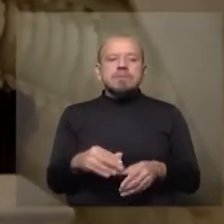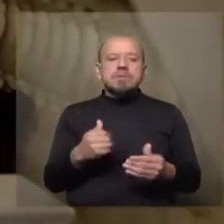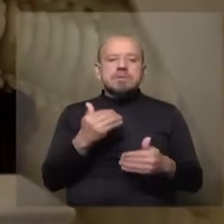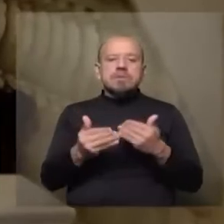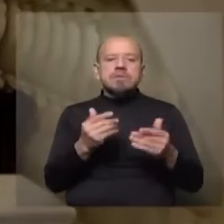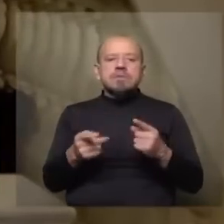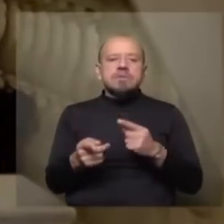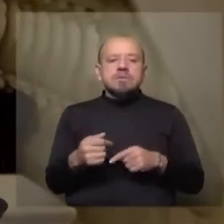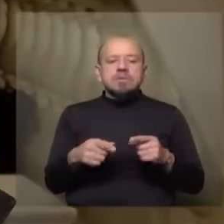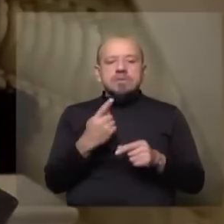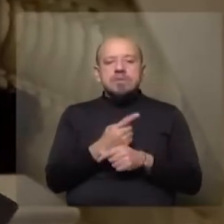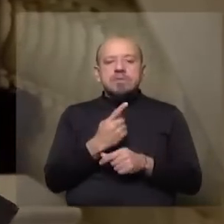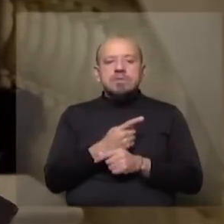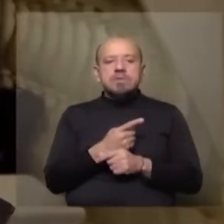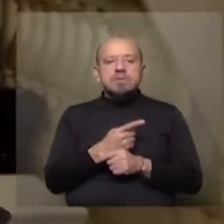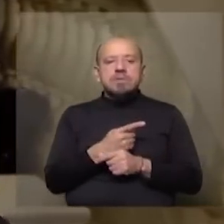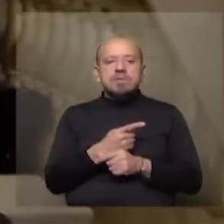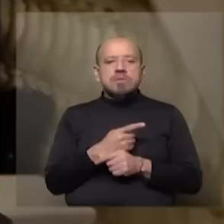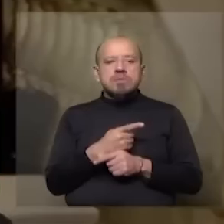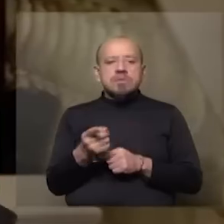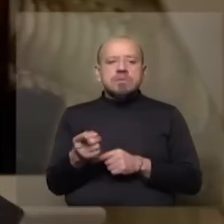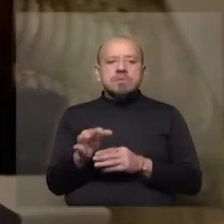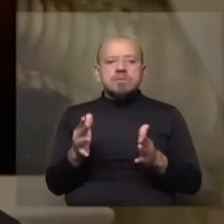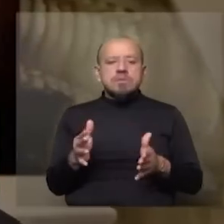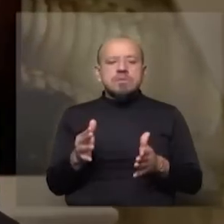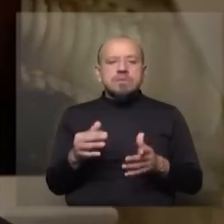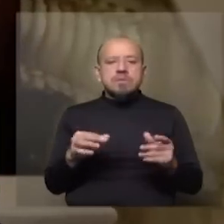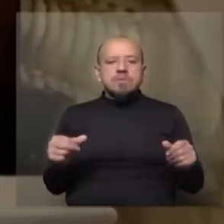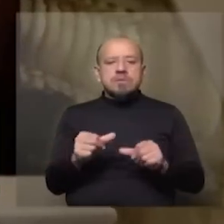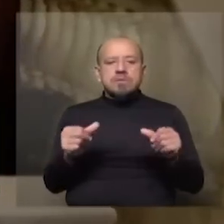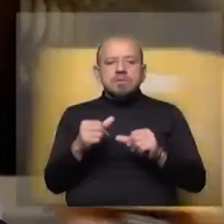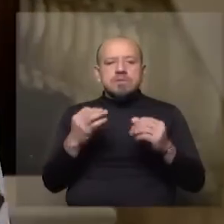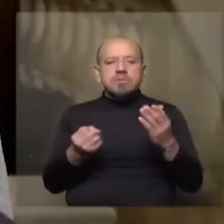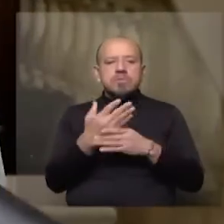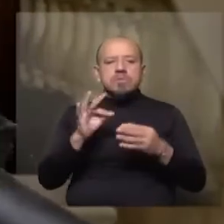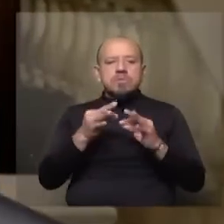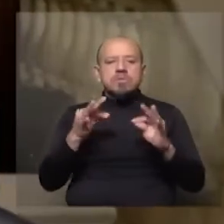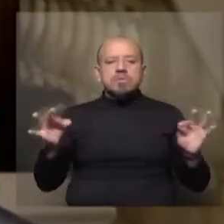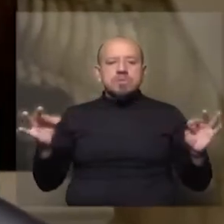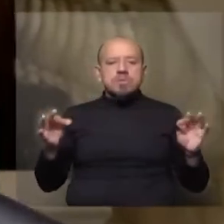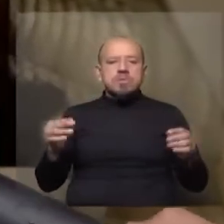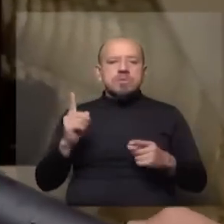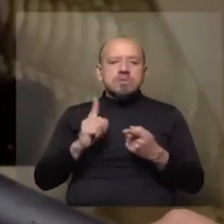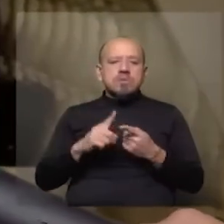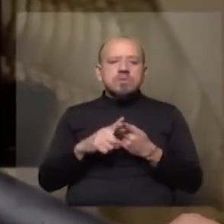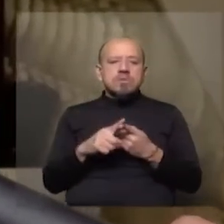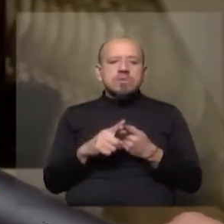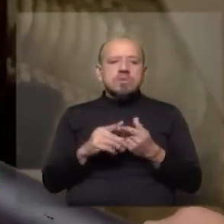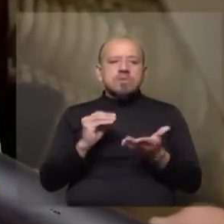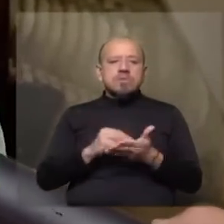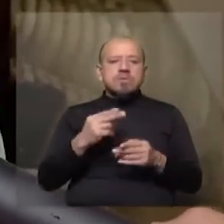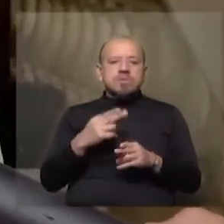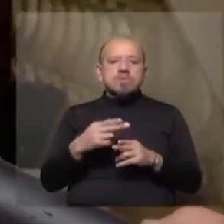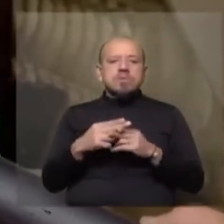han ido tomando definiciones la primera fue en por consenso Definir la creación de un nuevo lema de como un acuerdo se le puso el nombre